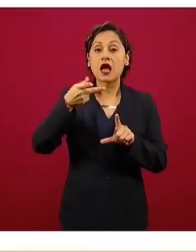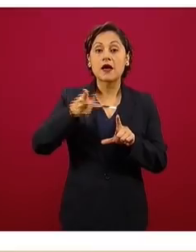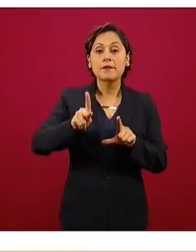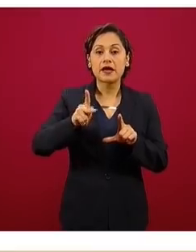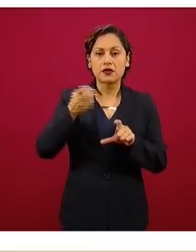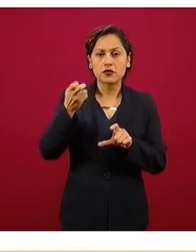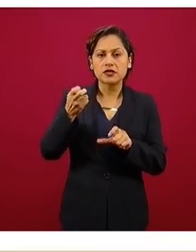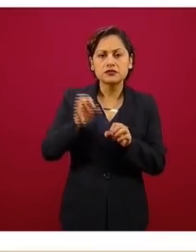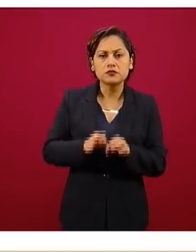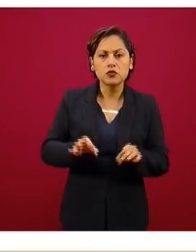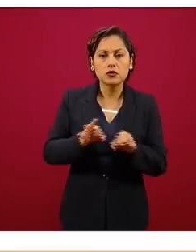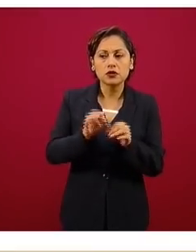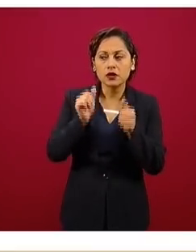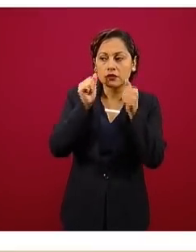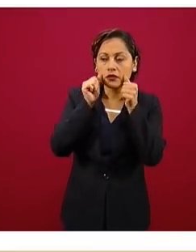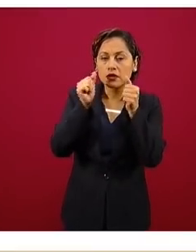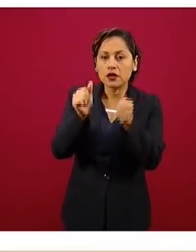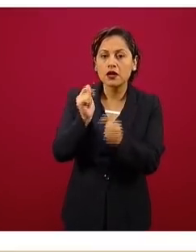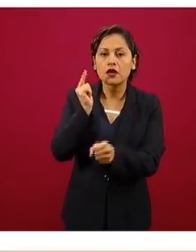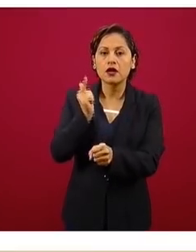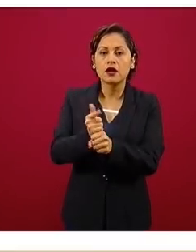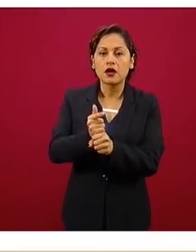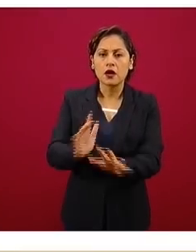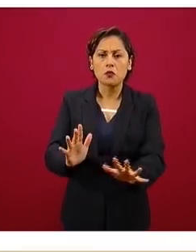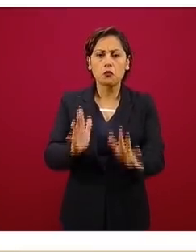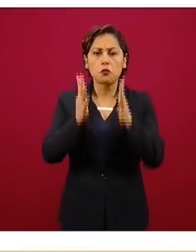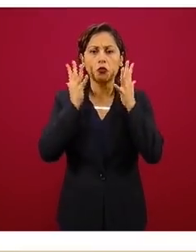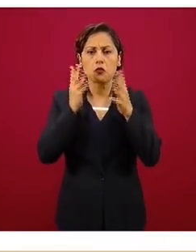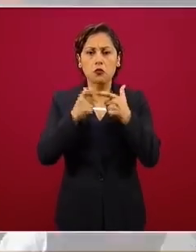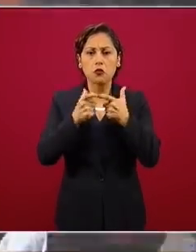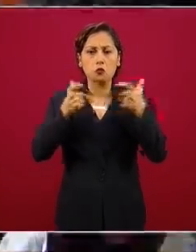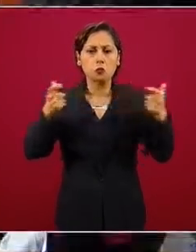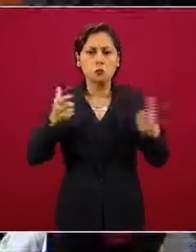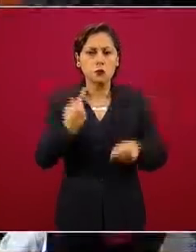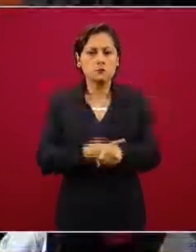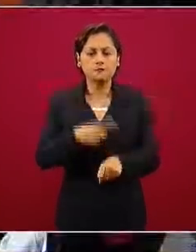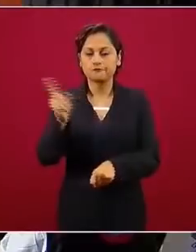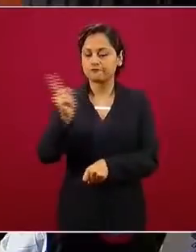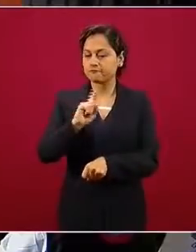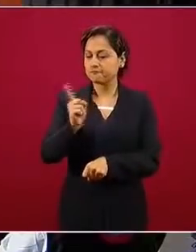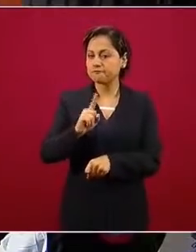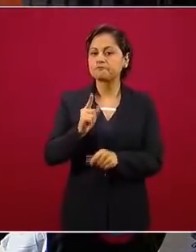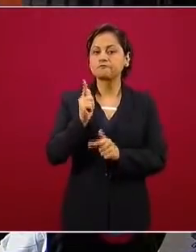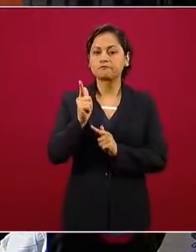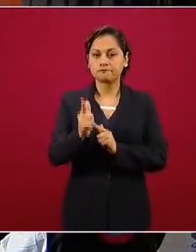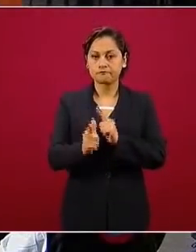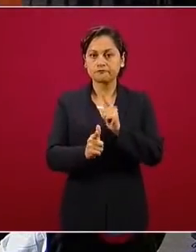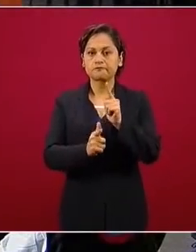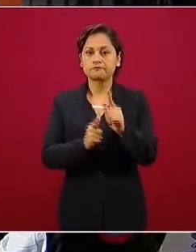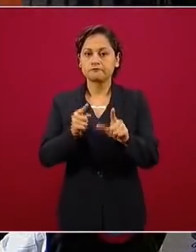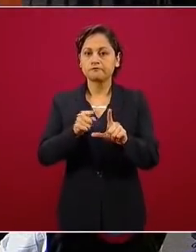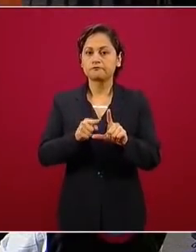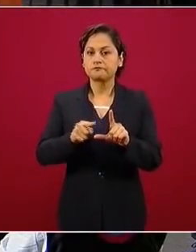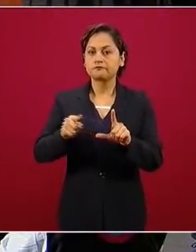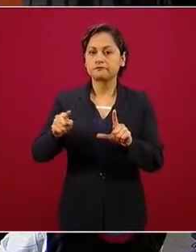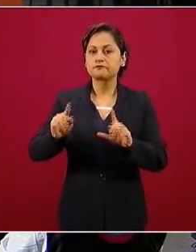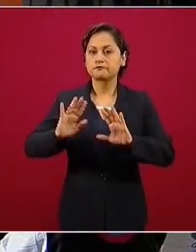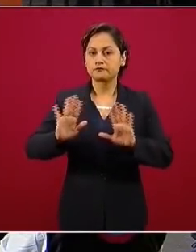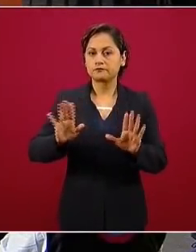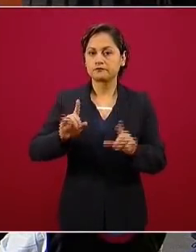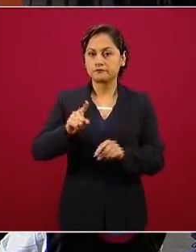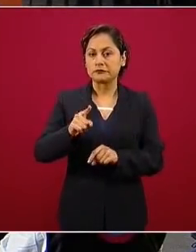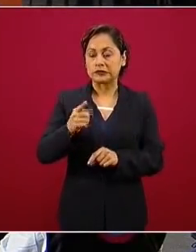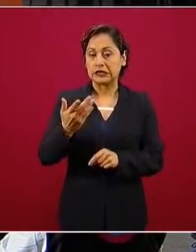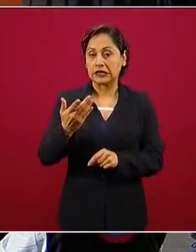este cambio, y hemos tenido ya algunos días, como en las últimas 24 horas, donde